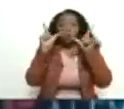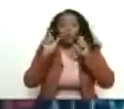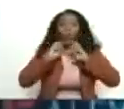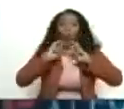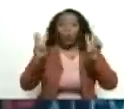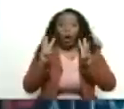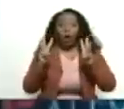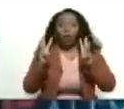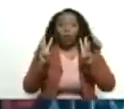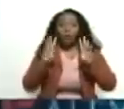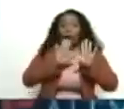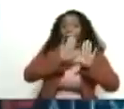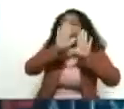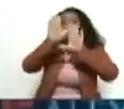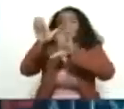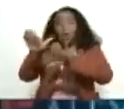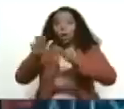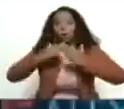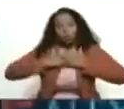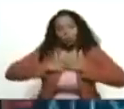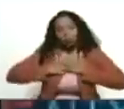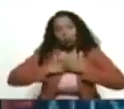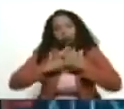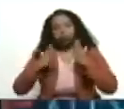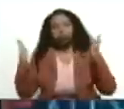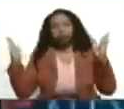nuestro acompañamiento, nuestra solidaridad,